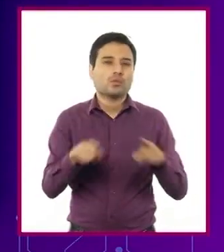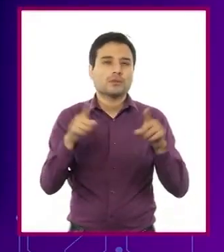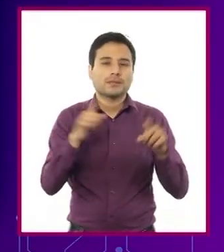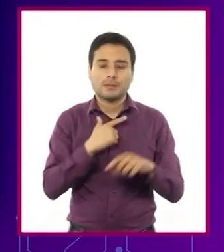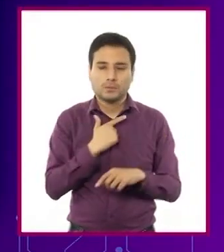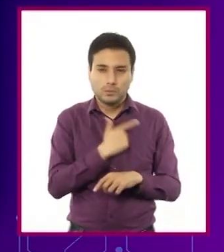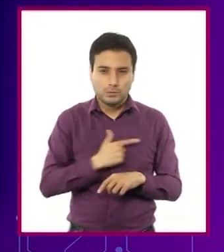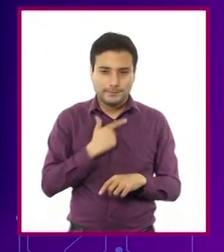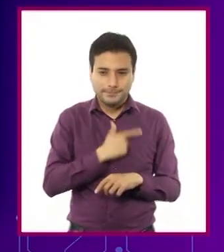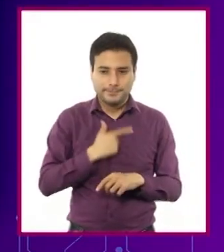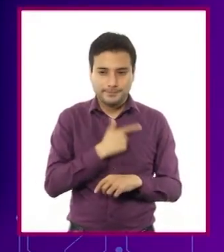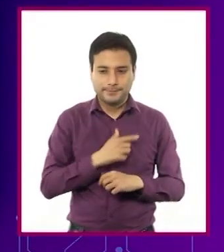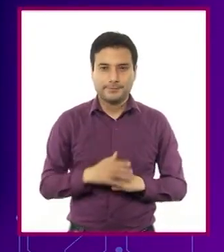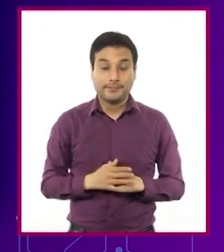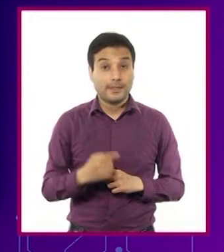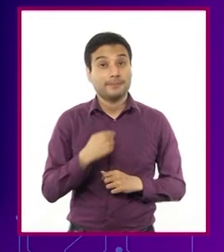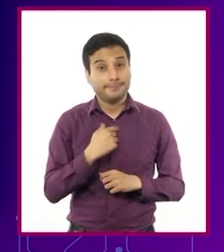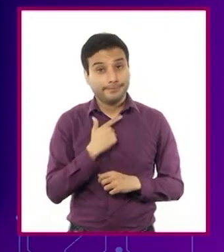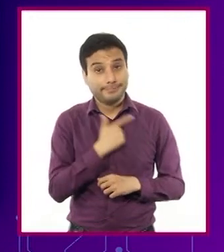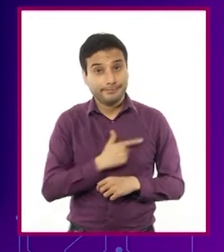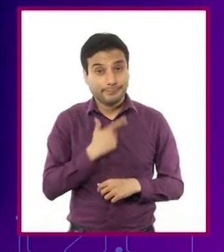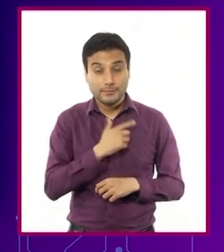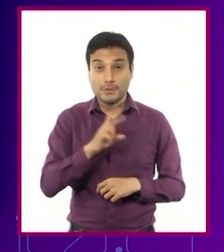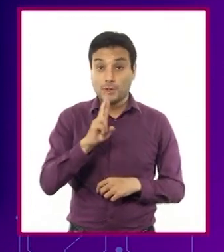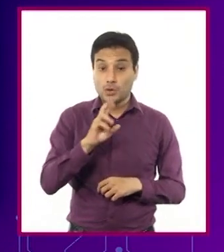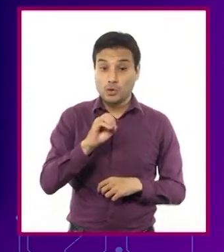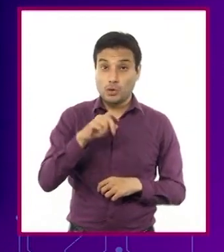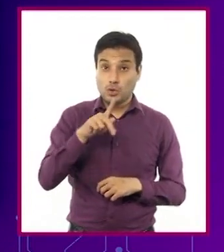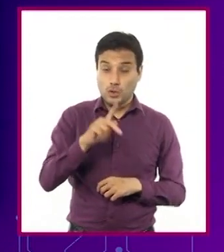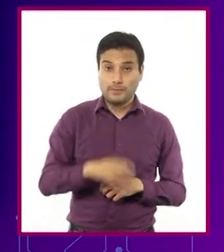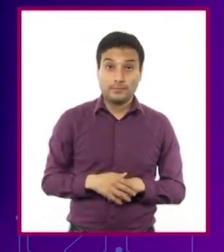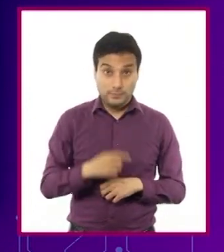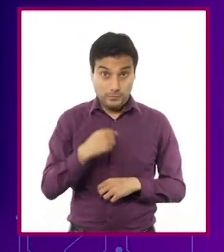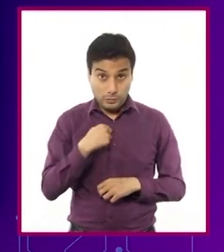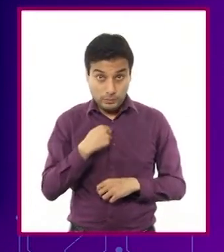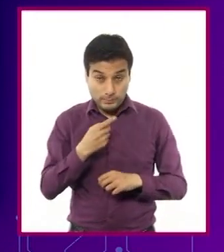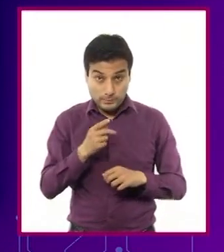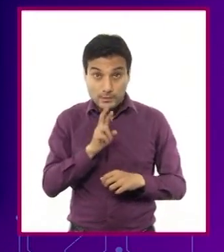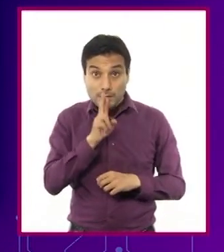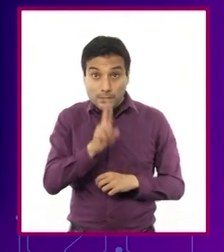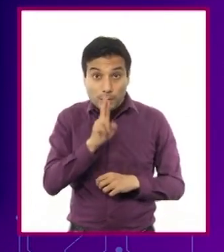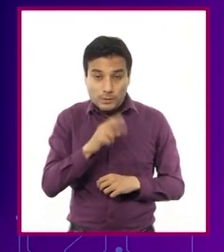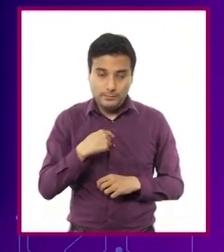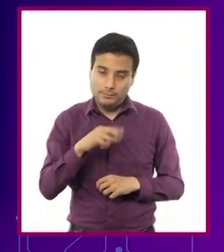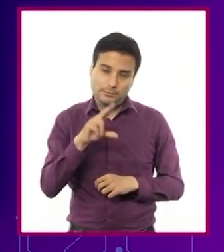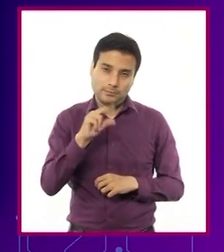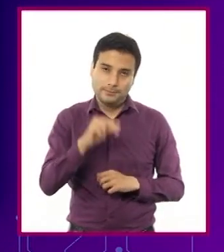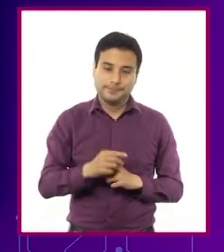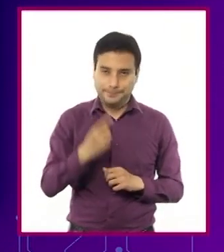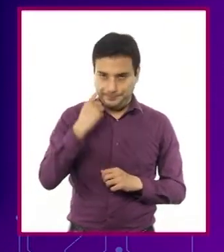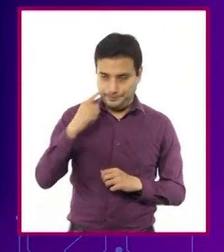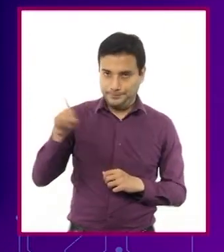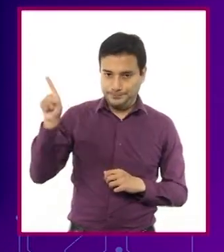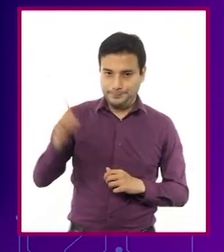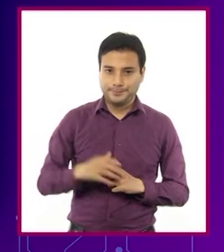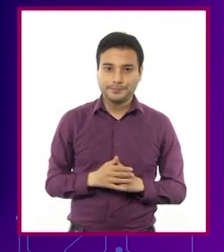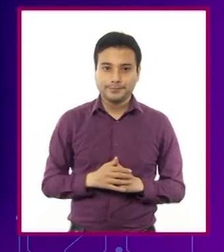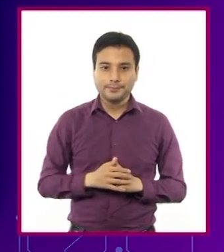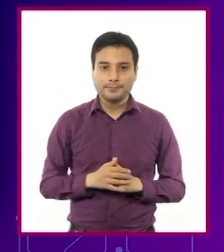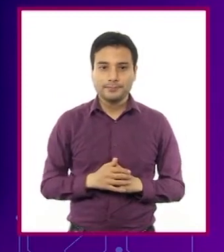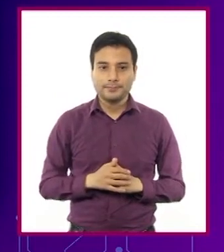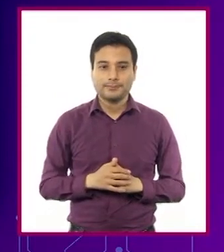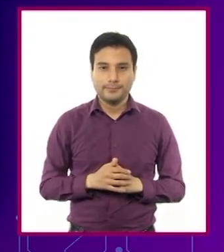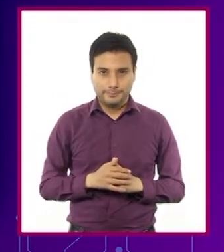preferencia. A mí me gusta el rock, pero yo no participé en la encuesta. Como se observa en la tabla de la encuesta, aparecen los